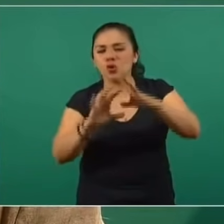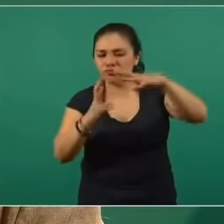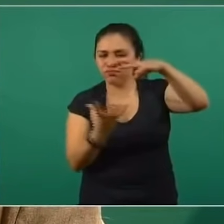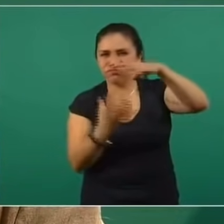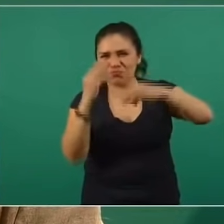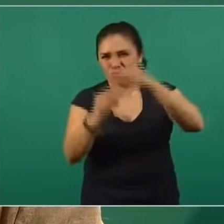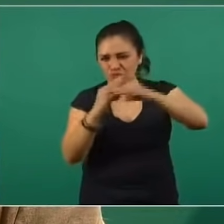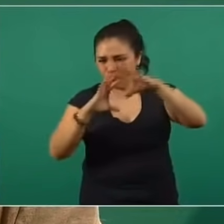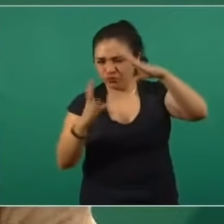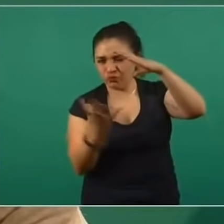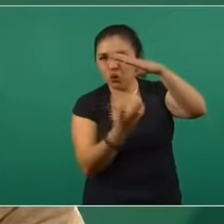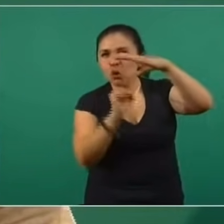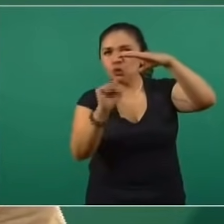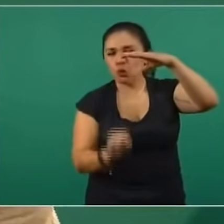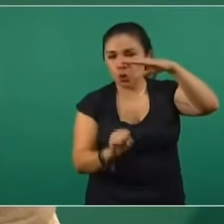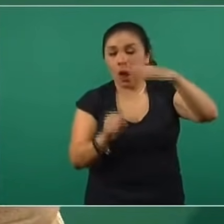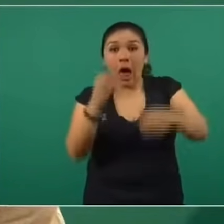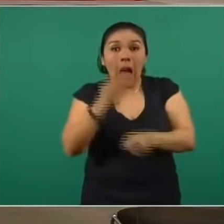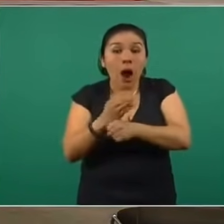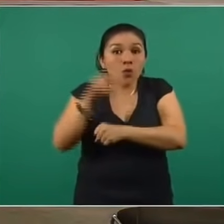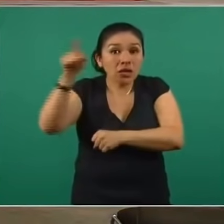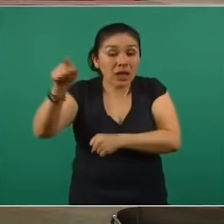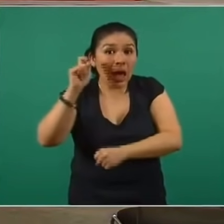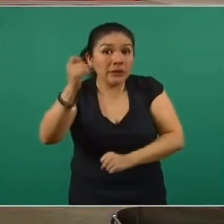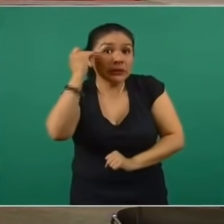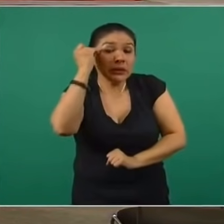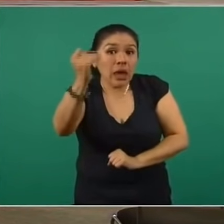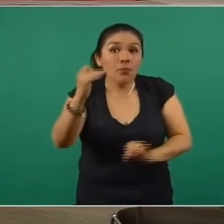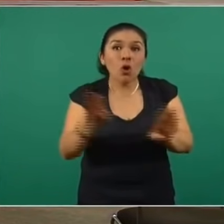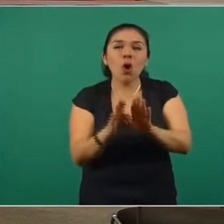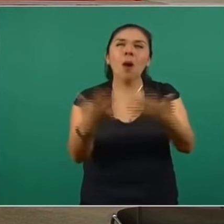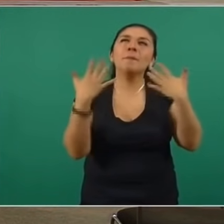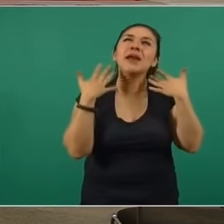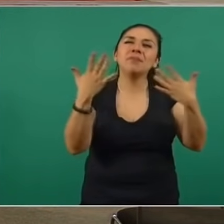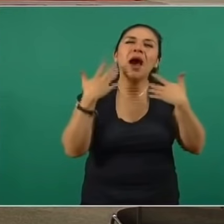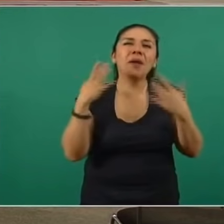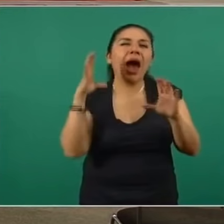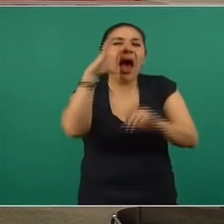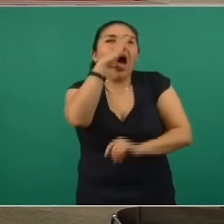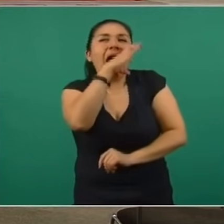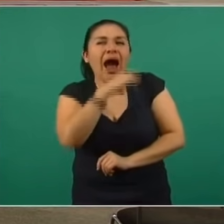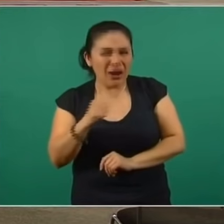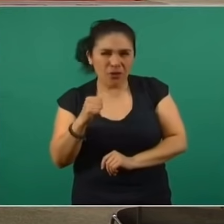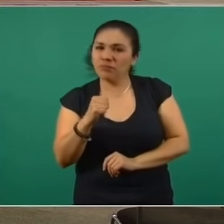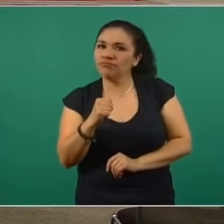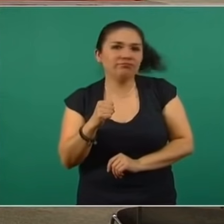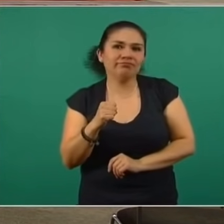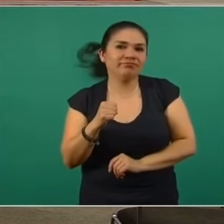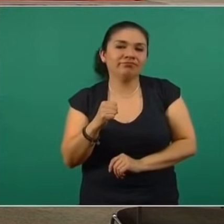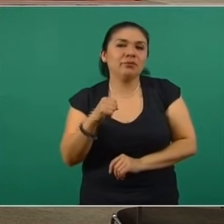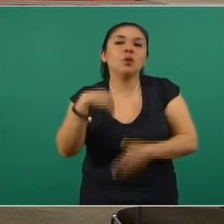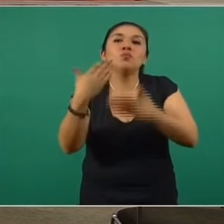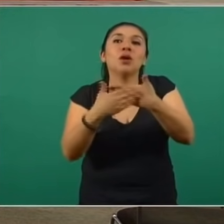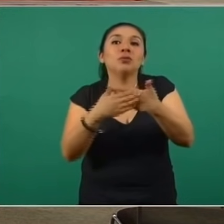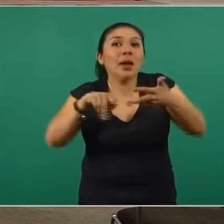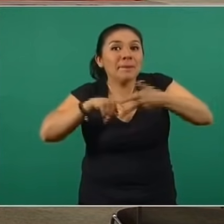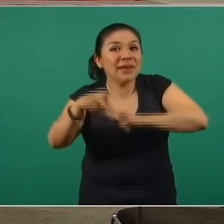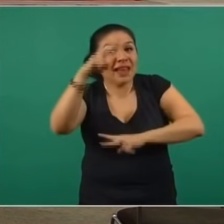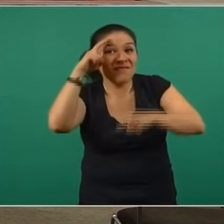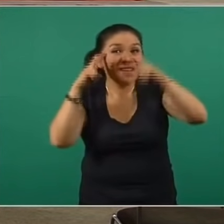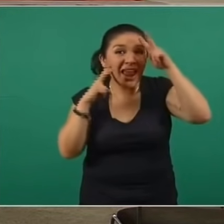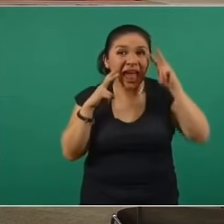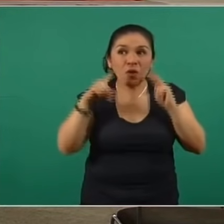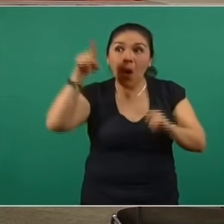momento, en vez de estar en la primavera, finales de primavera, próximo a iniciar el